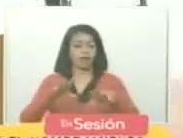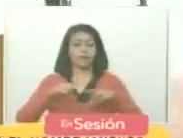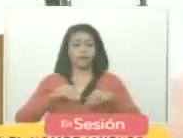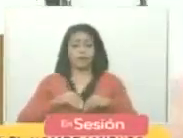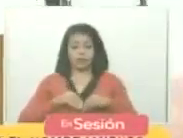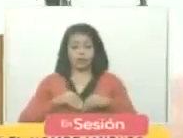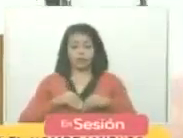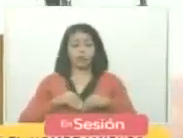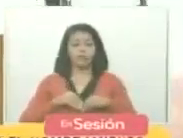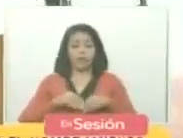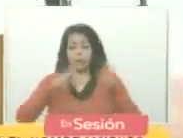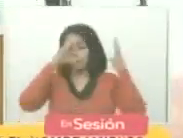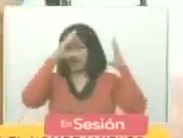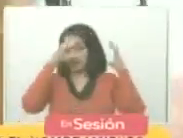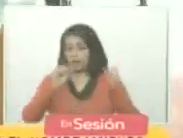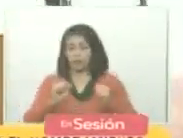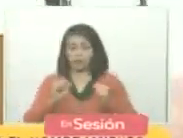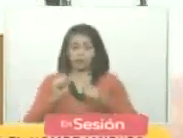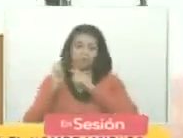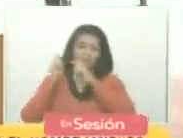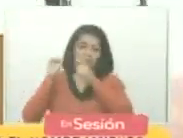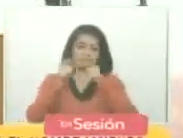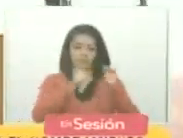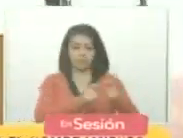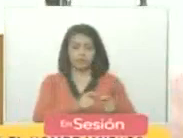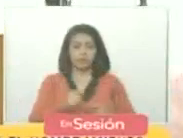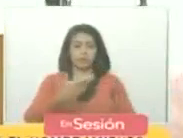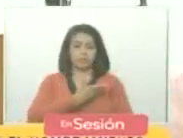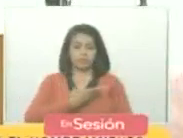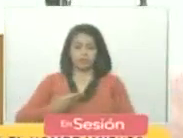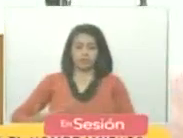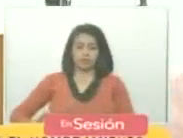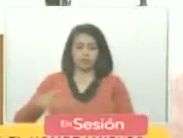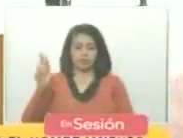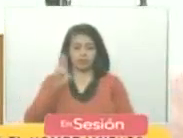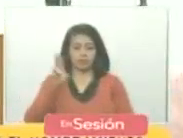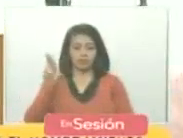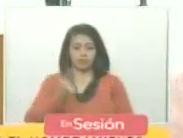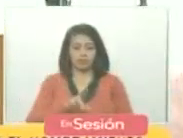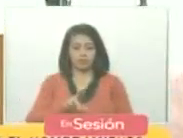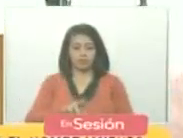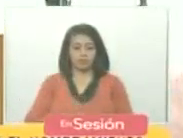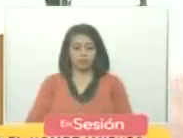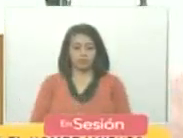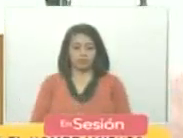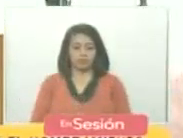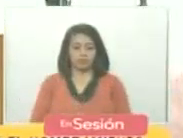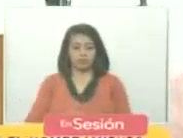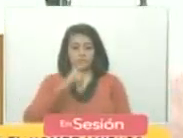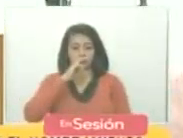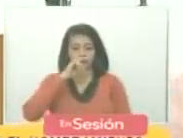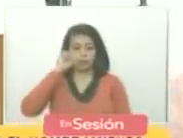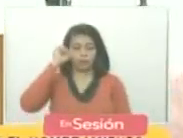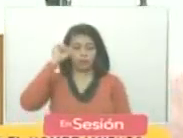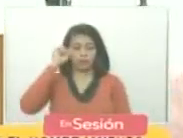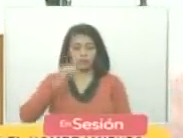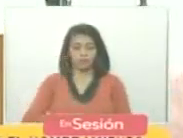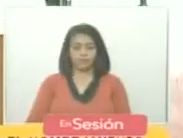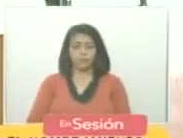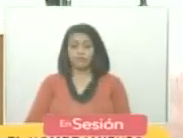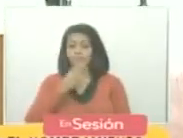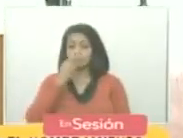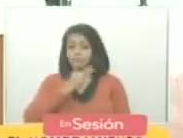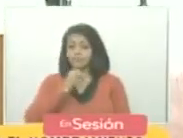a los embajadores designados por el presidente de la República, Nicolás Maduro Moros. Es una